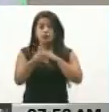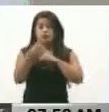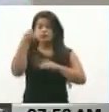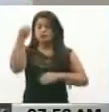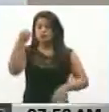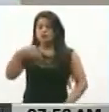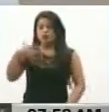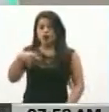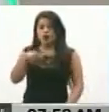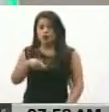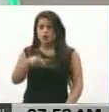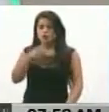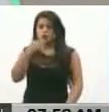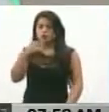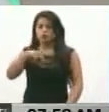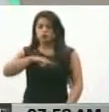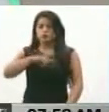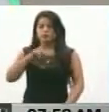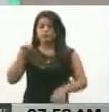Arrancamos, bueno, digamos,